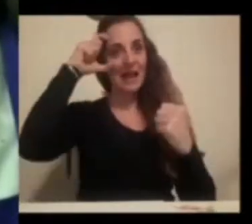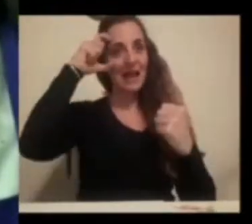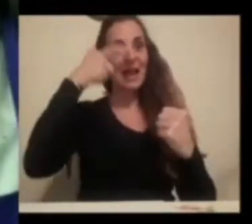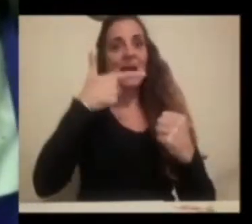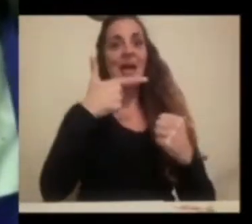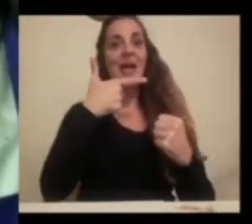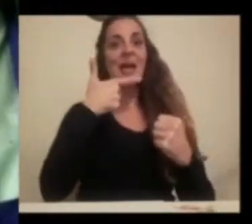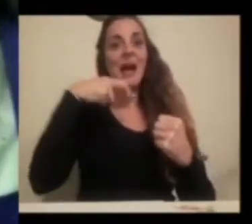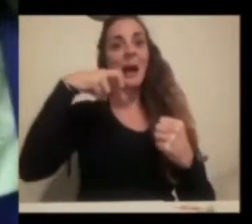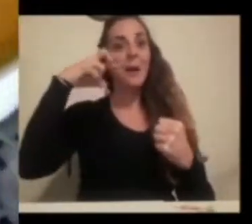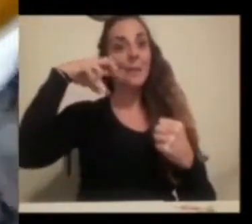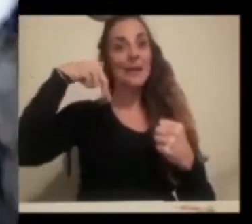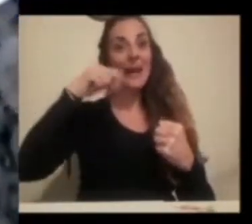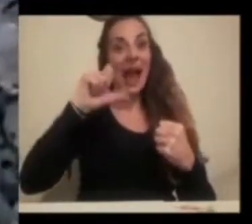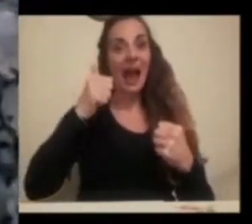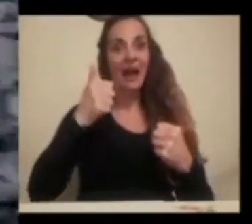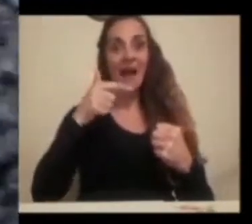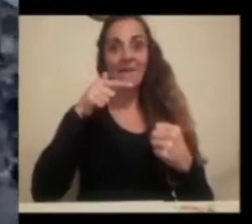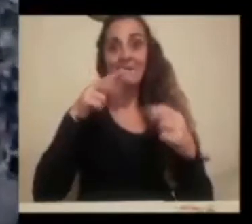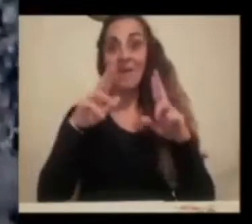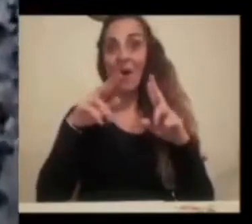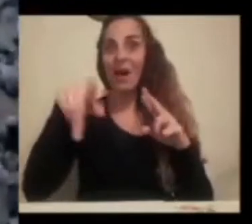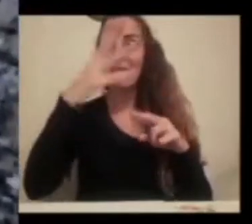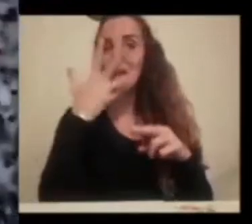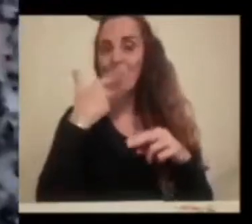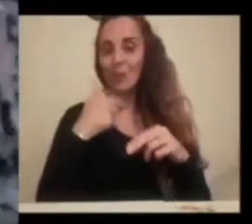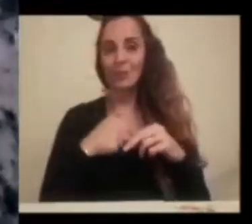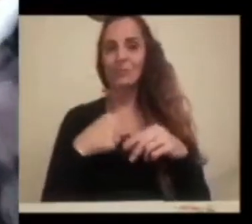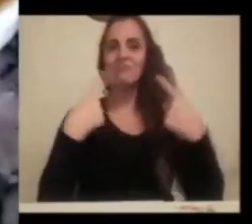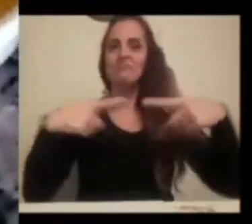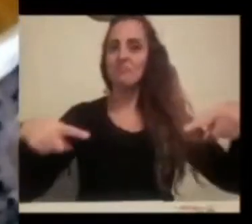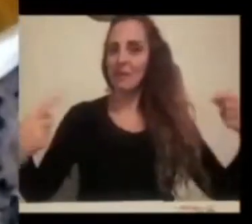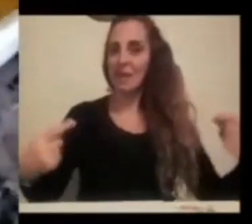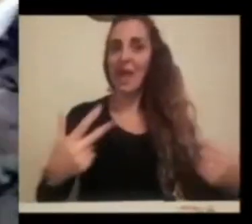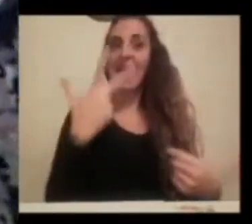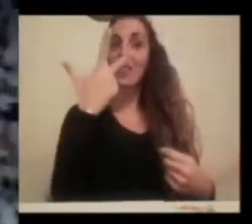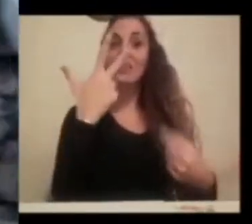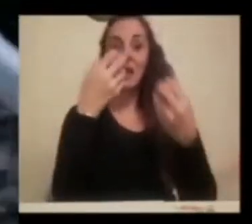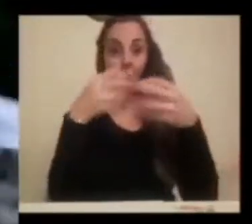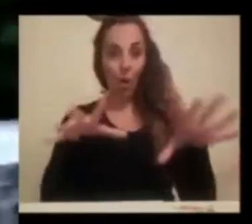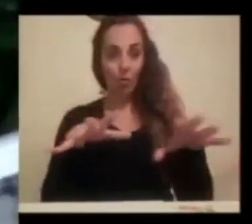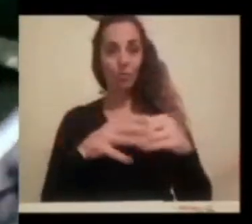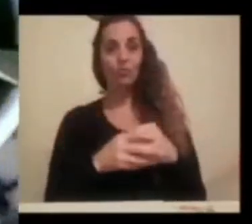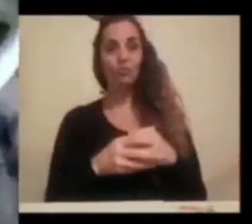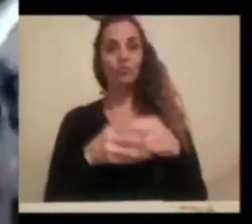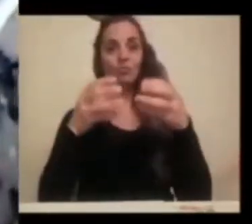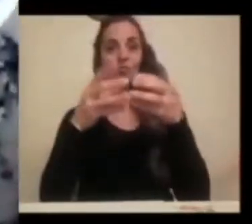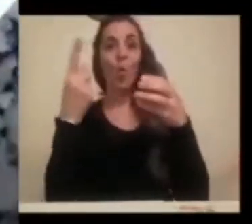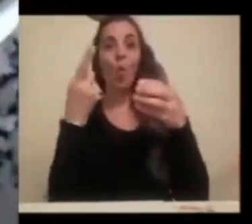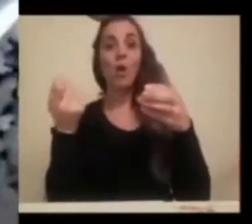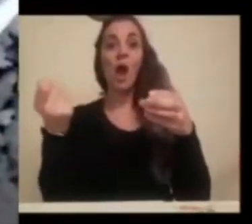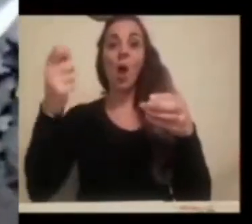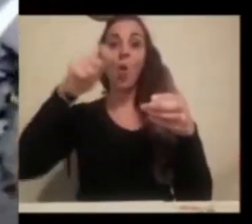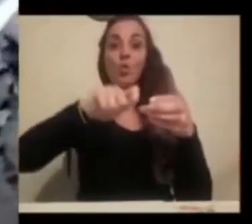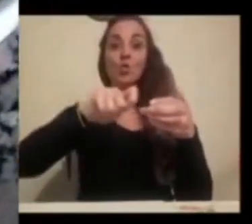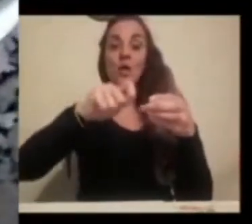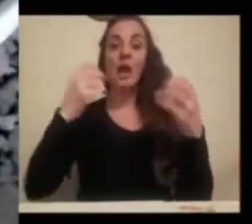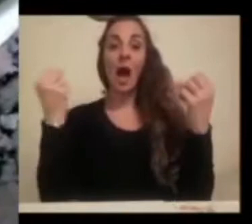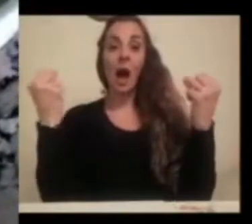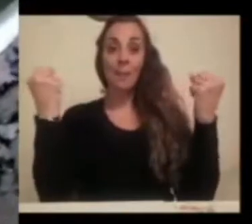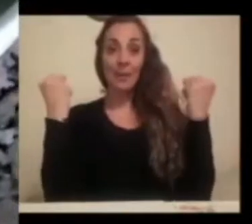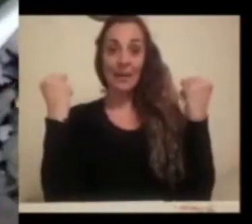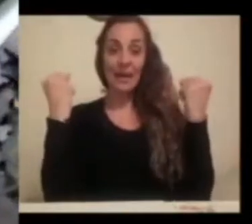guste. Bien, para nuestra receta vamos a usar 3 huevos, una cucharada de